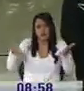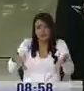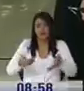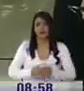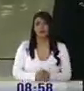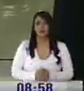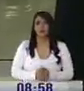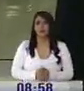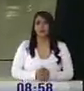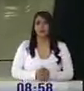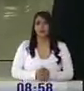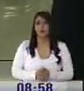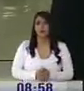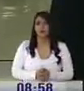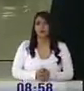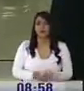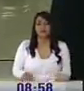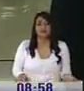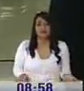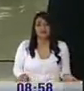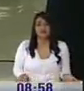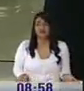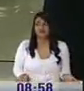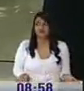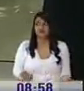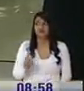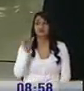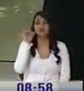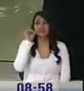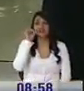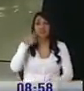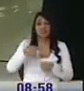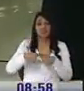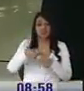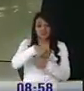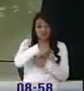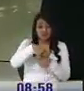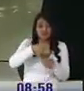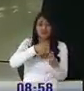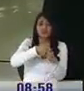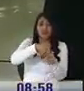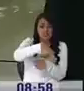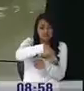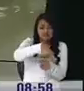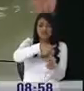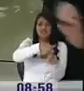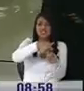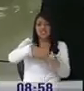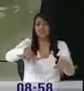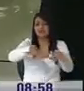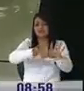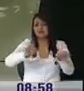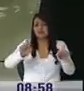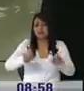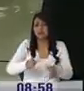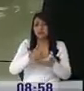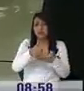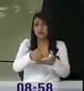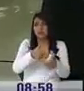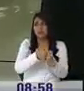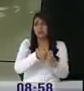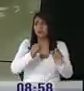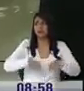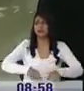muro finalmente entre sangolquí y quito ya sangolquí es una Ciudad Satélite ya está muy cerquita